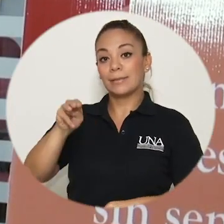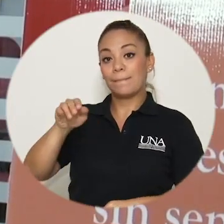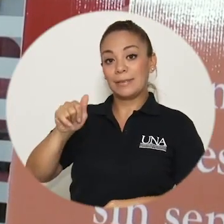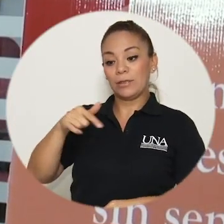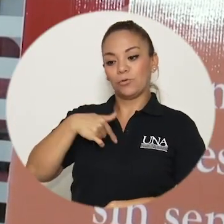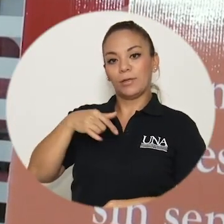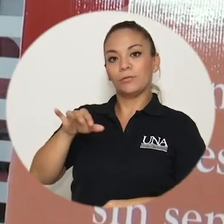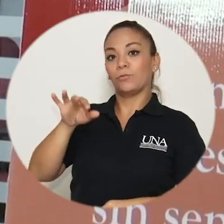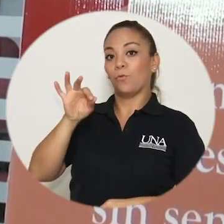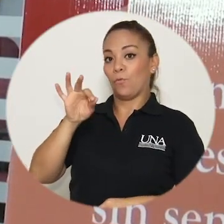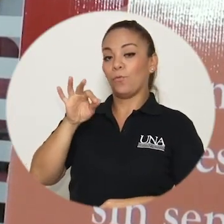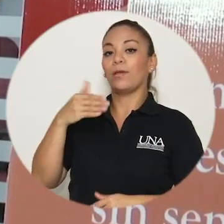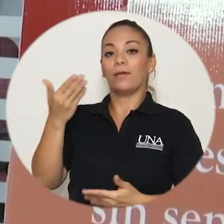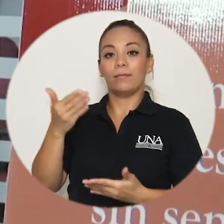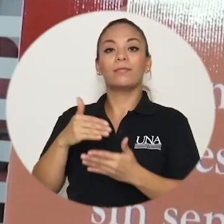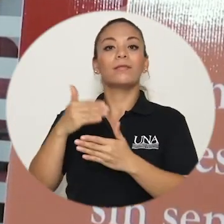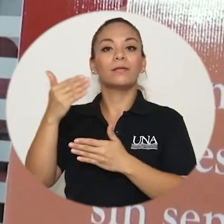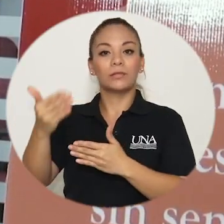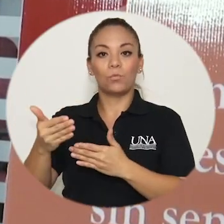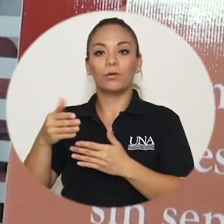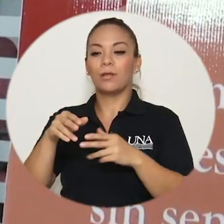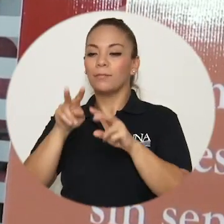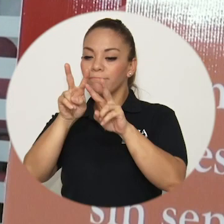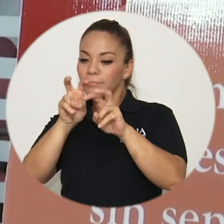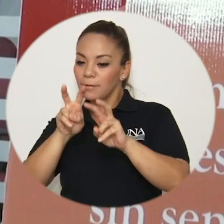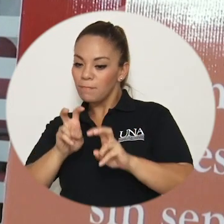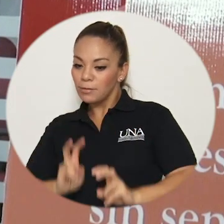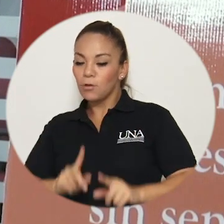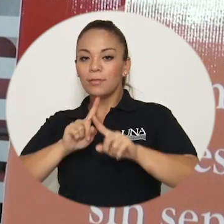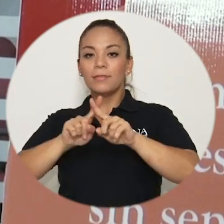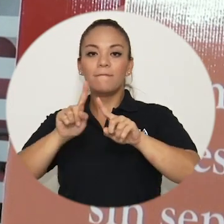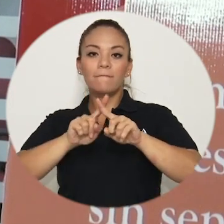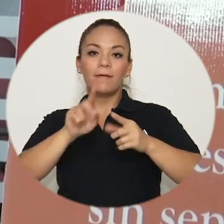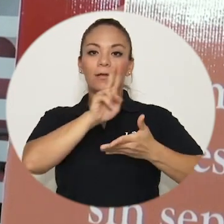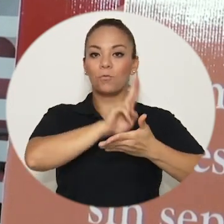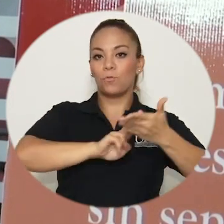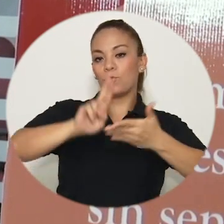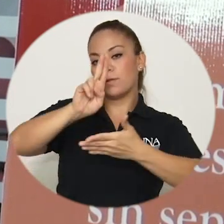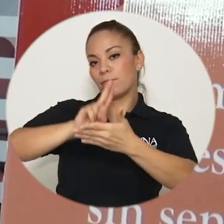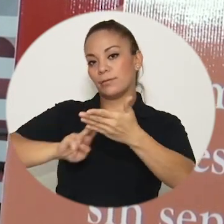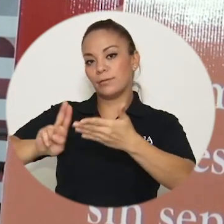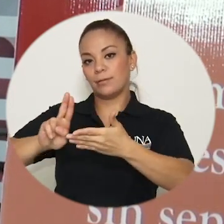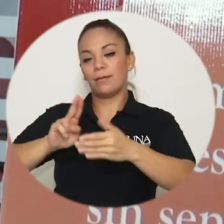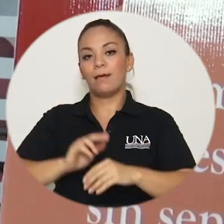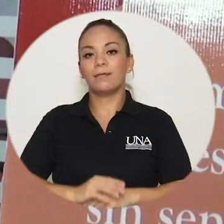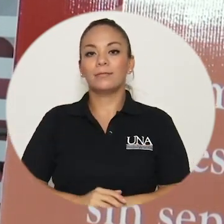escogí básicamente después de realizar una exhaustiva revisión en diferentes universidades.